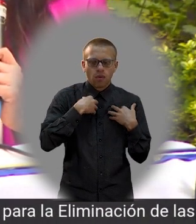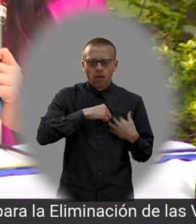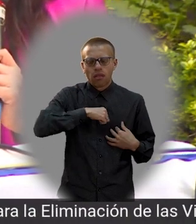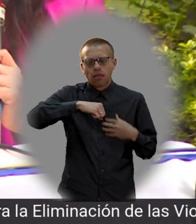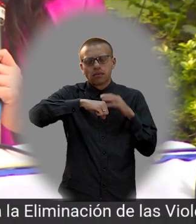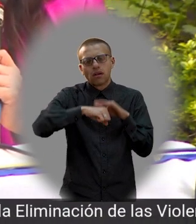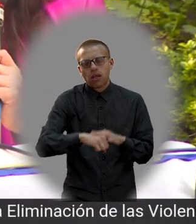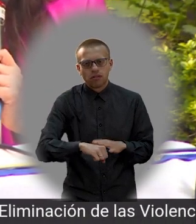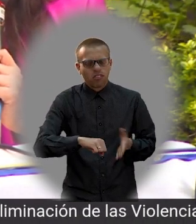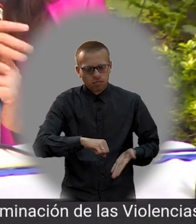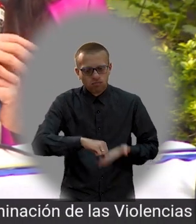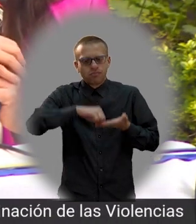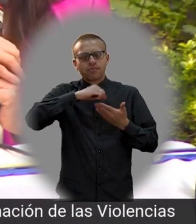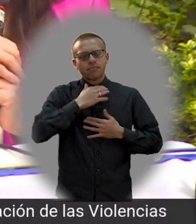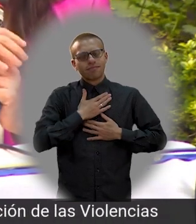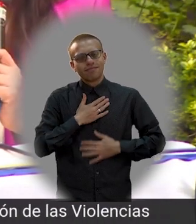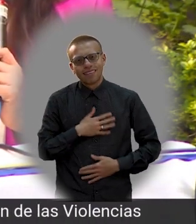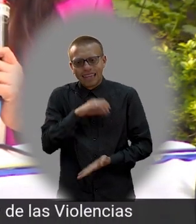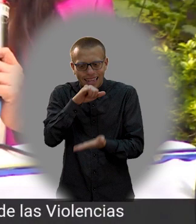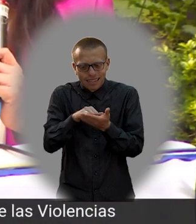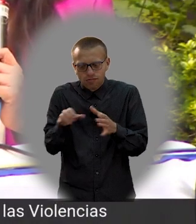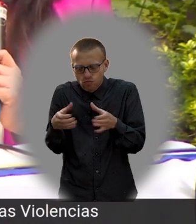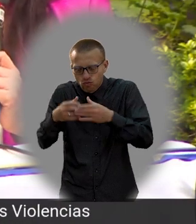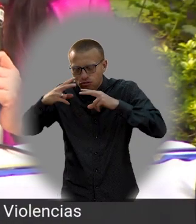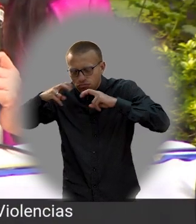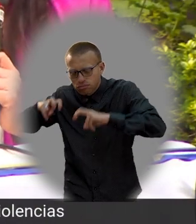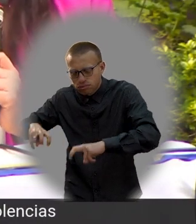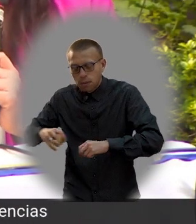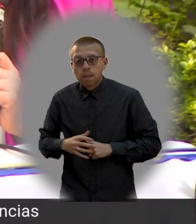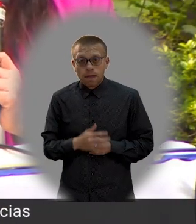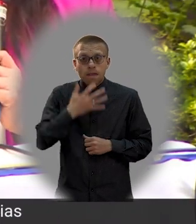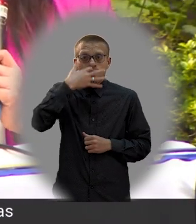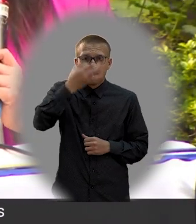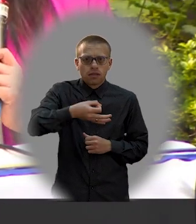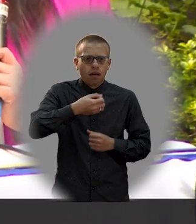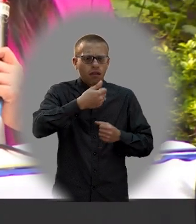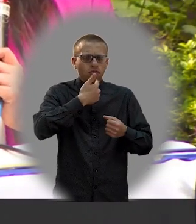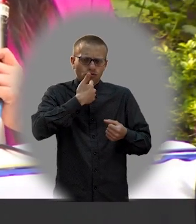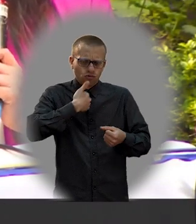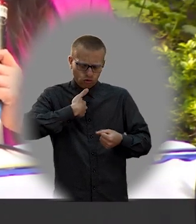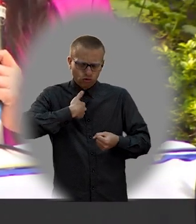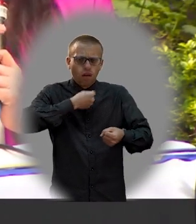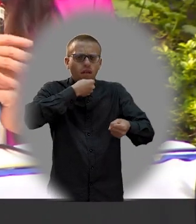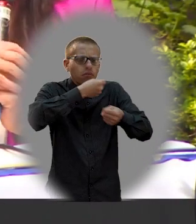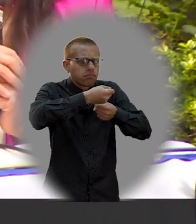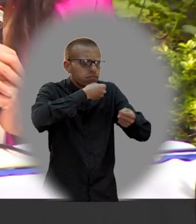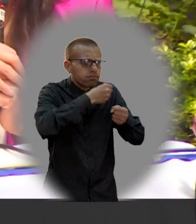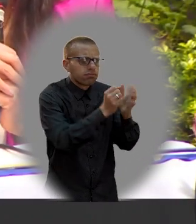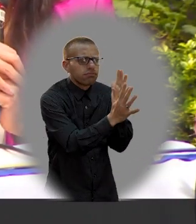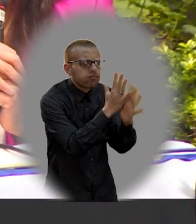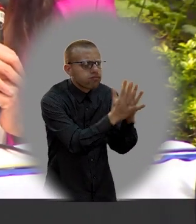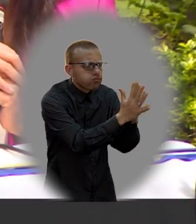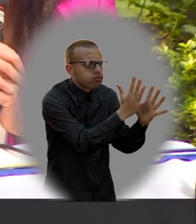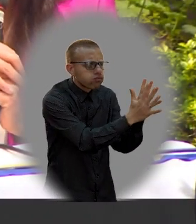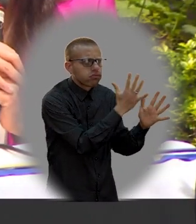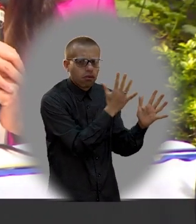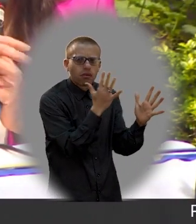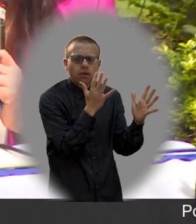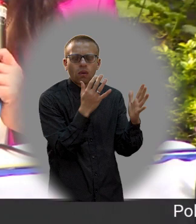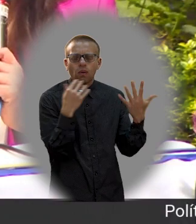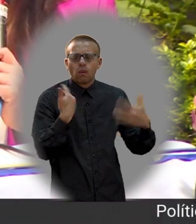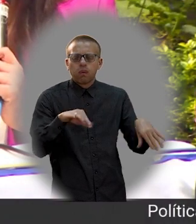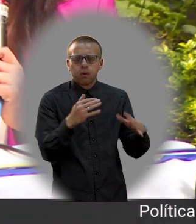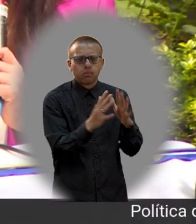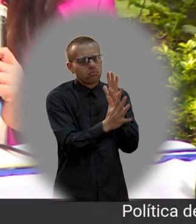47 entrevistas que tuve la oportunidad de llevar a cabo, hay muchas frases y muchos relatos que son realmente